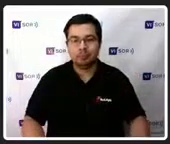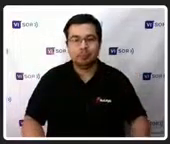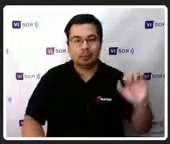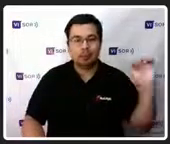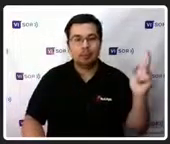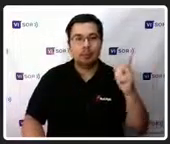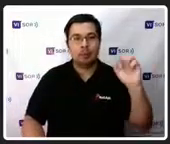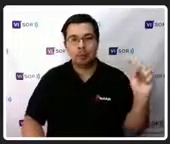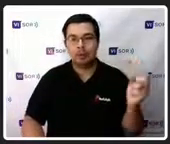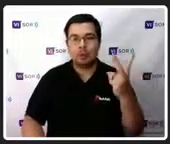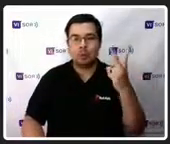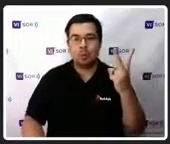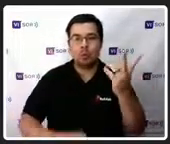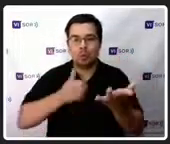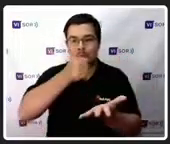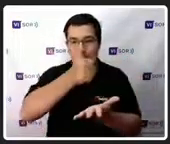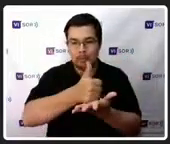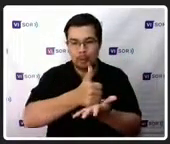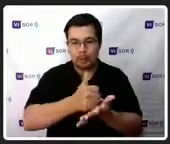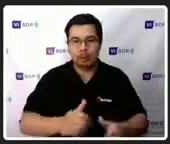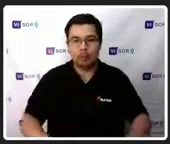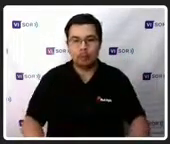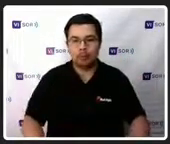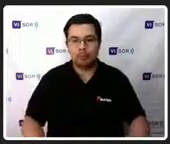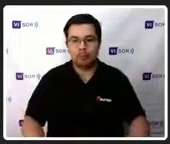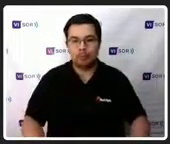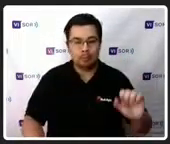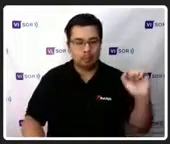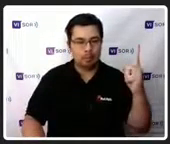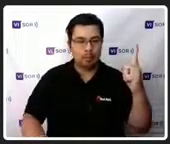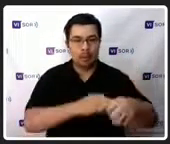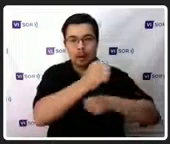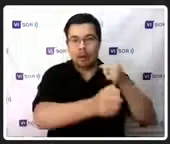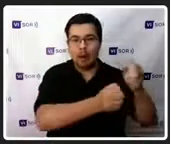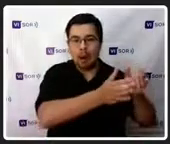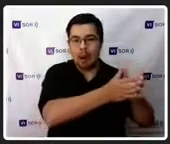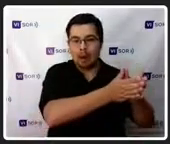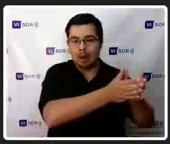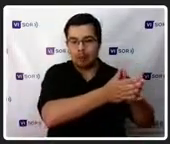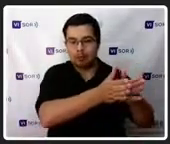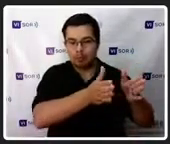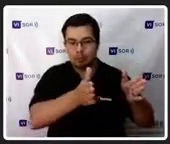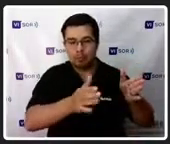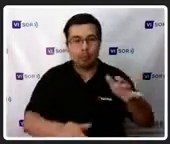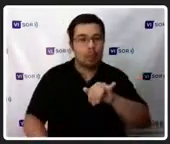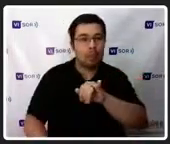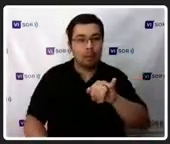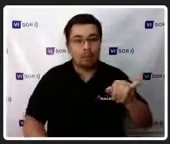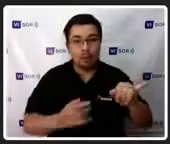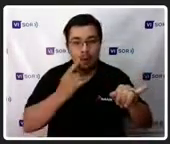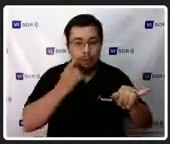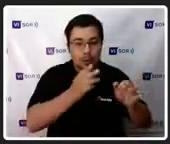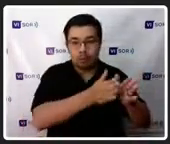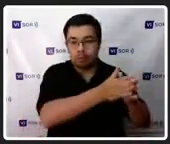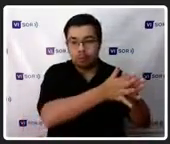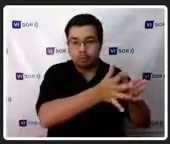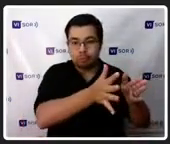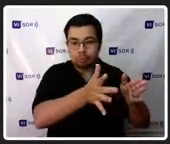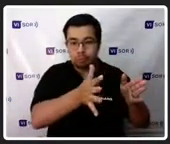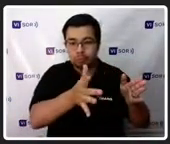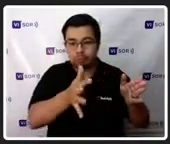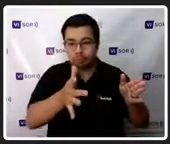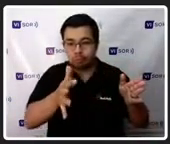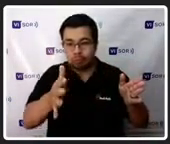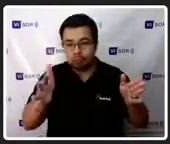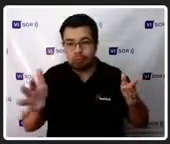el primer año. Acá, ¿no es cierto?, ya podemos ver claramente el trencito, ¿no es cierto?, de inglés que tenemos a través de